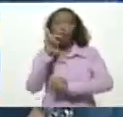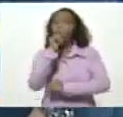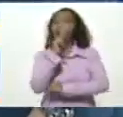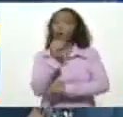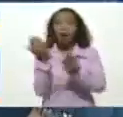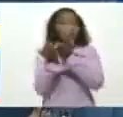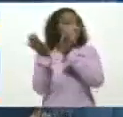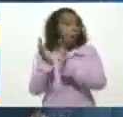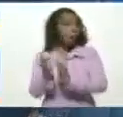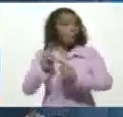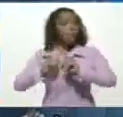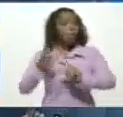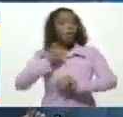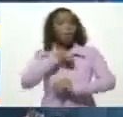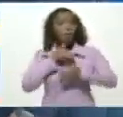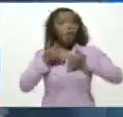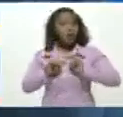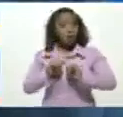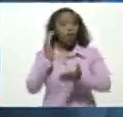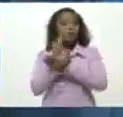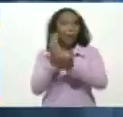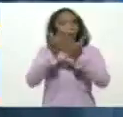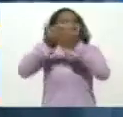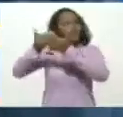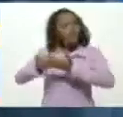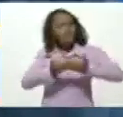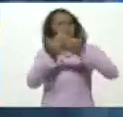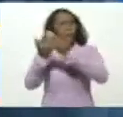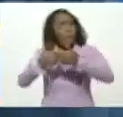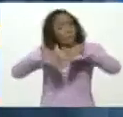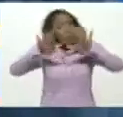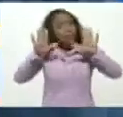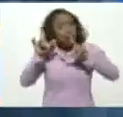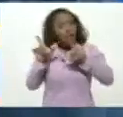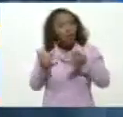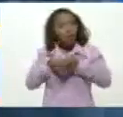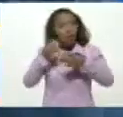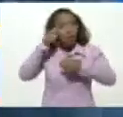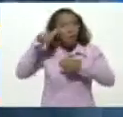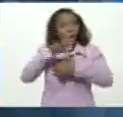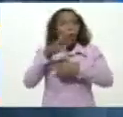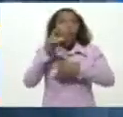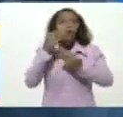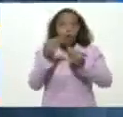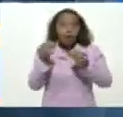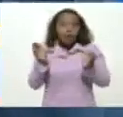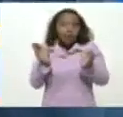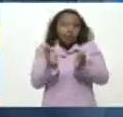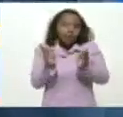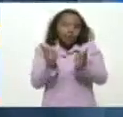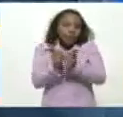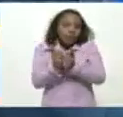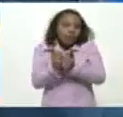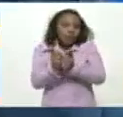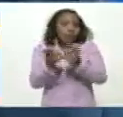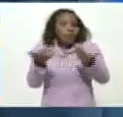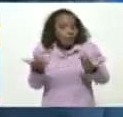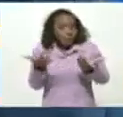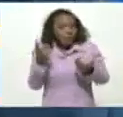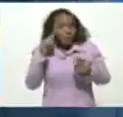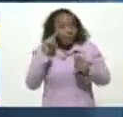escuela, pero nuestros hijos han estudiado. Claro, porque y a pesar de es una población todavía pequeña, ¿ves, Magali? y vamos